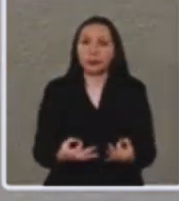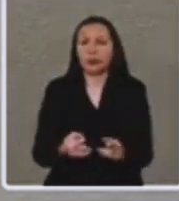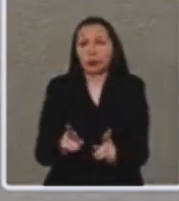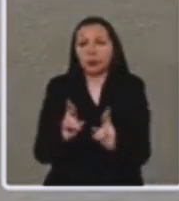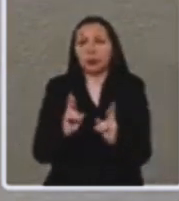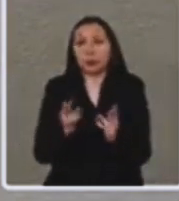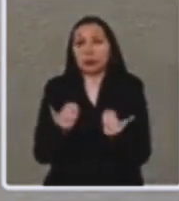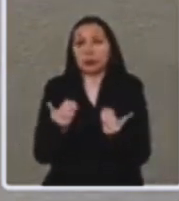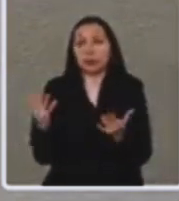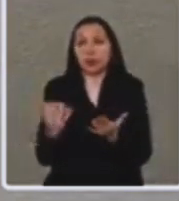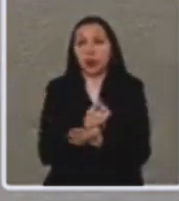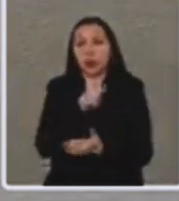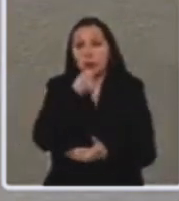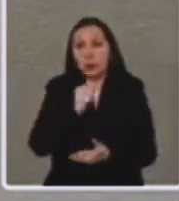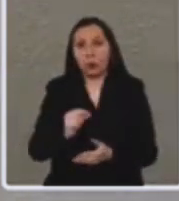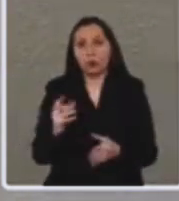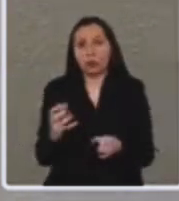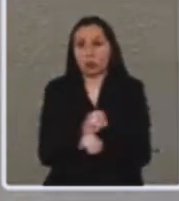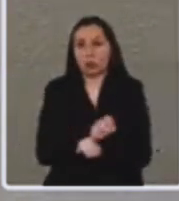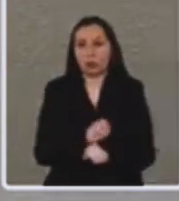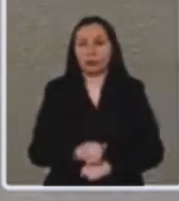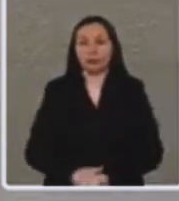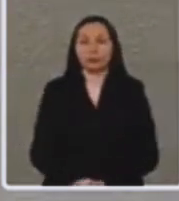esperemos lo logremos a la brevedad.